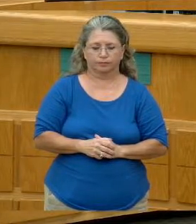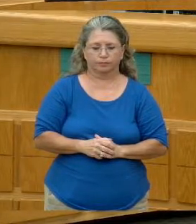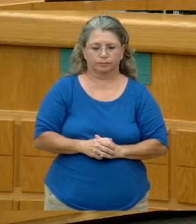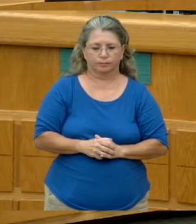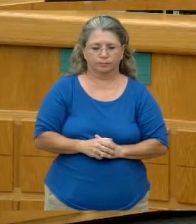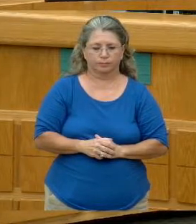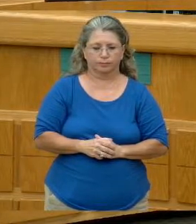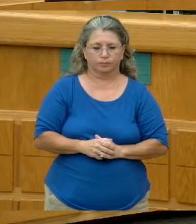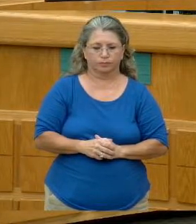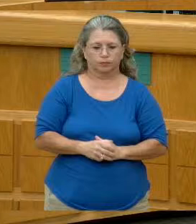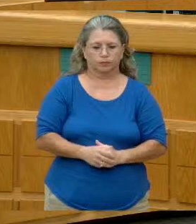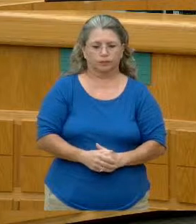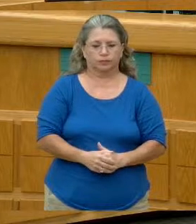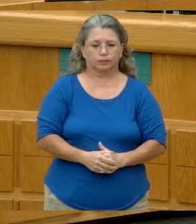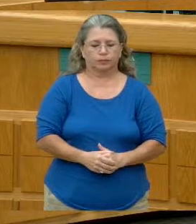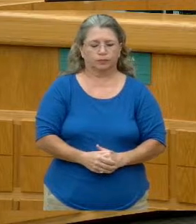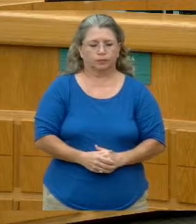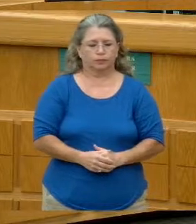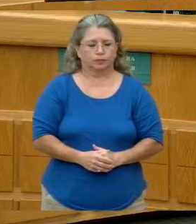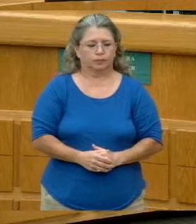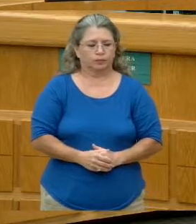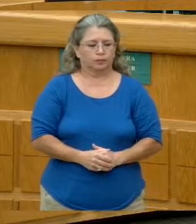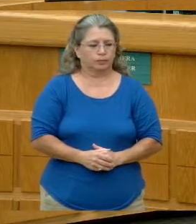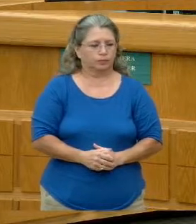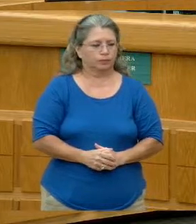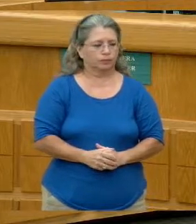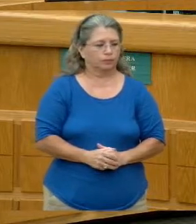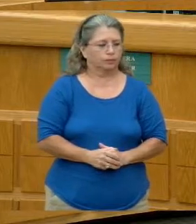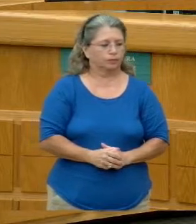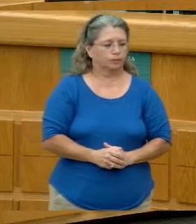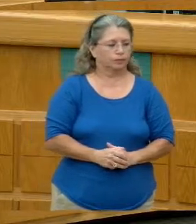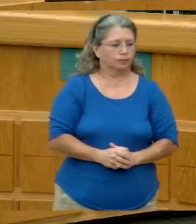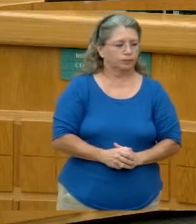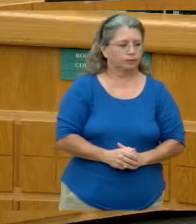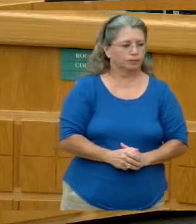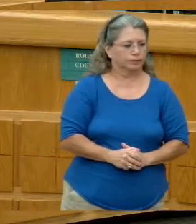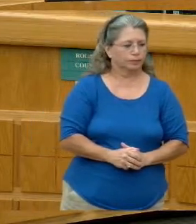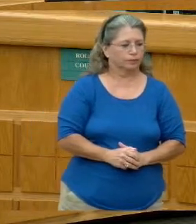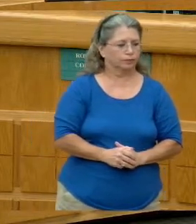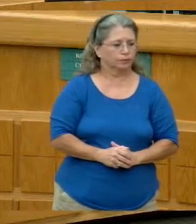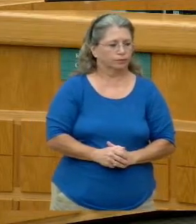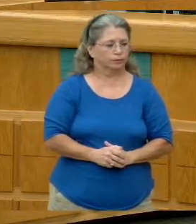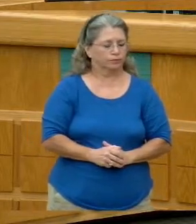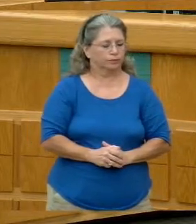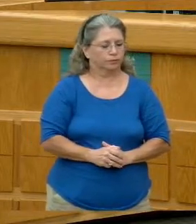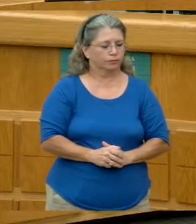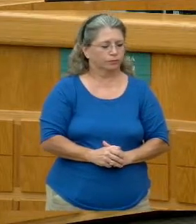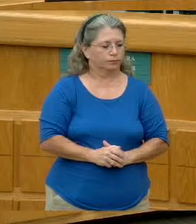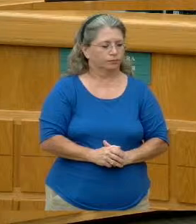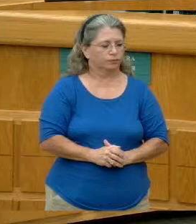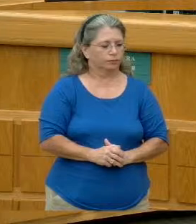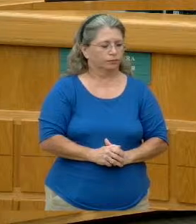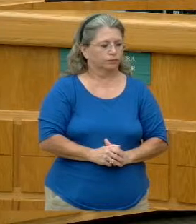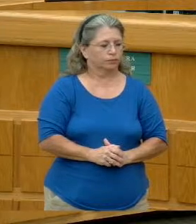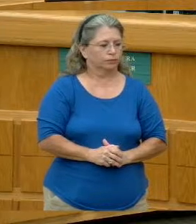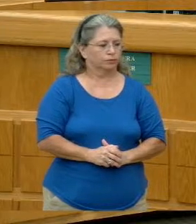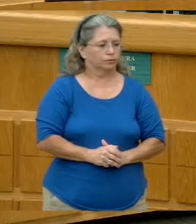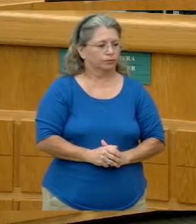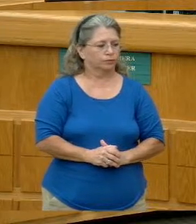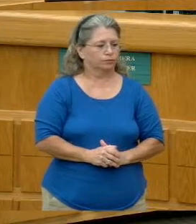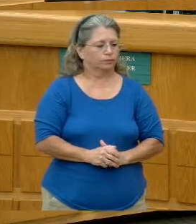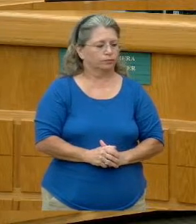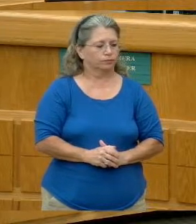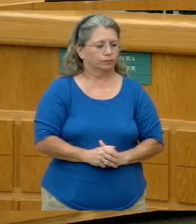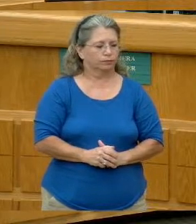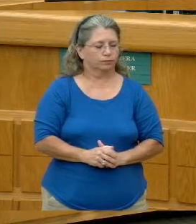Distanciarse físicamente desde los demás. Desinfecte las superficies frecuentemente tocadas. Y si está enfermo, quédese en casa. No lleve a un bebé